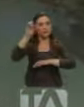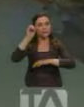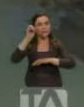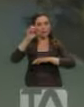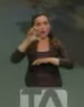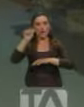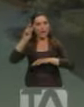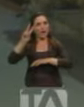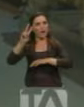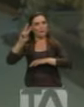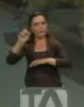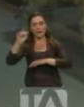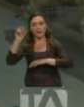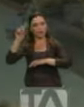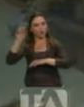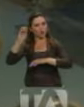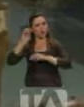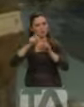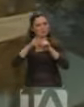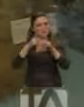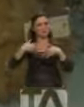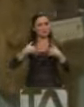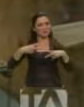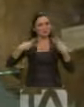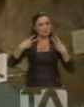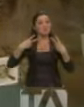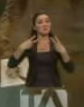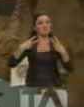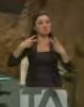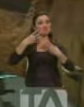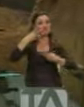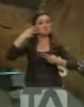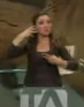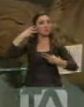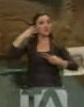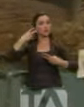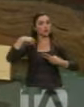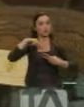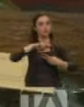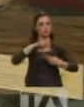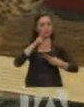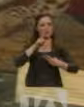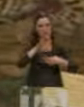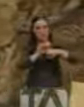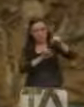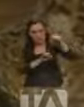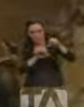bosques naturales de la Amazonía. Son especies que las vamos a encontrar